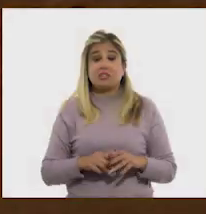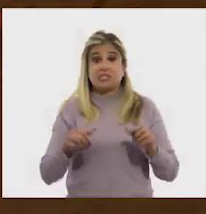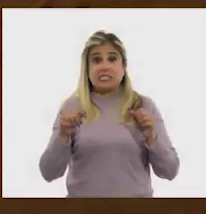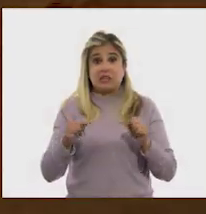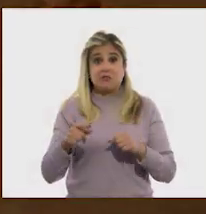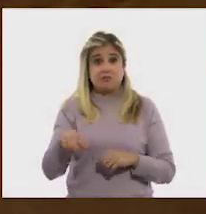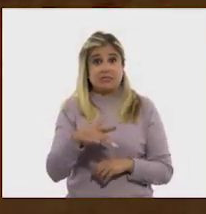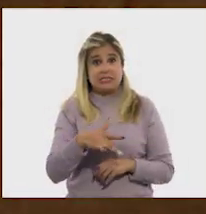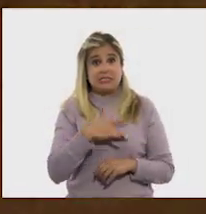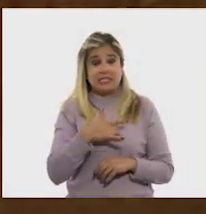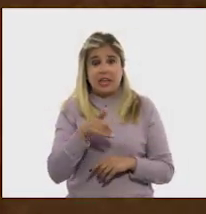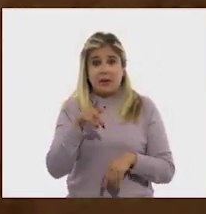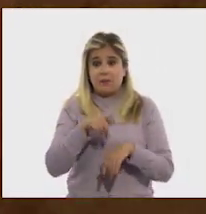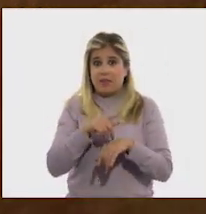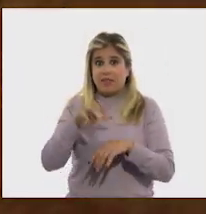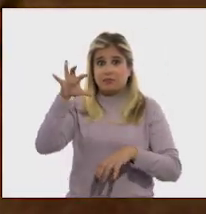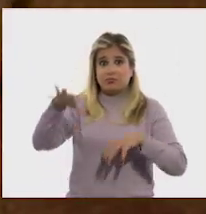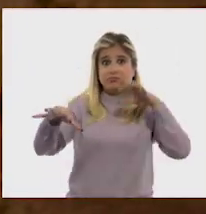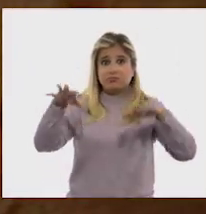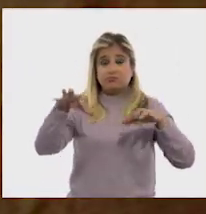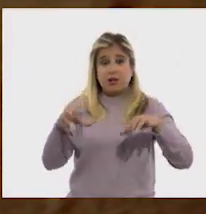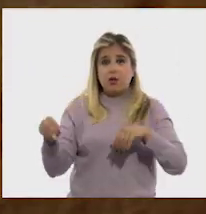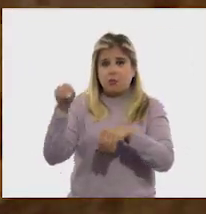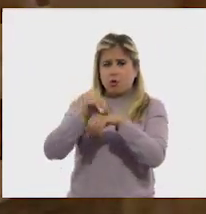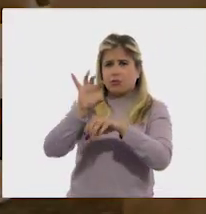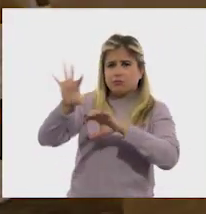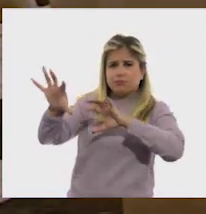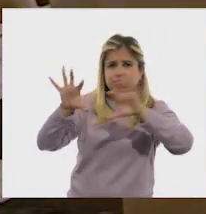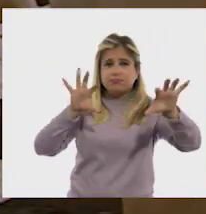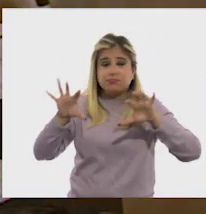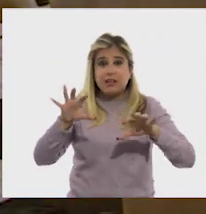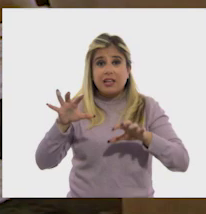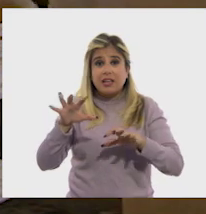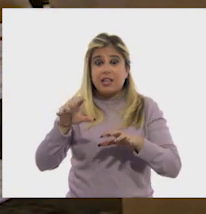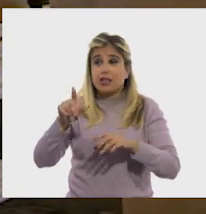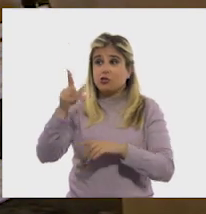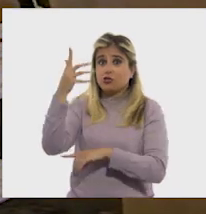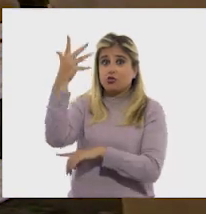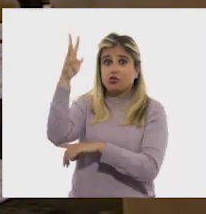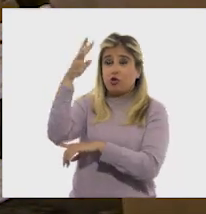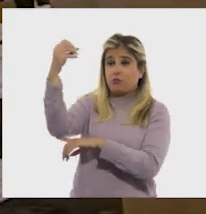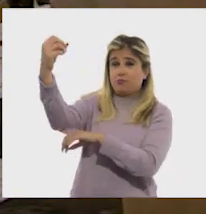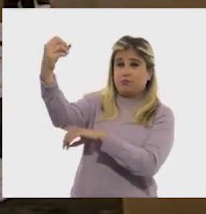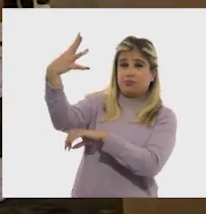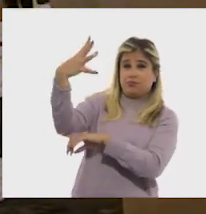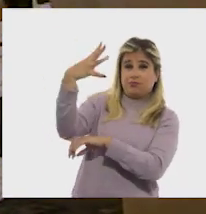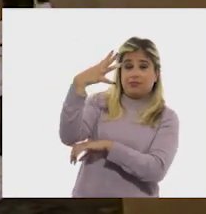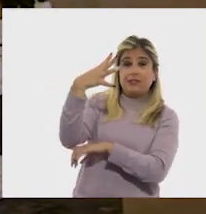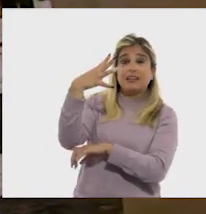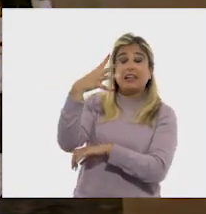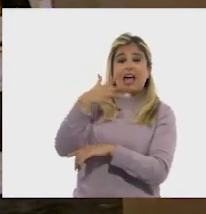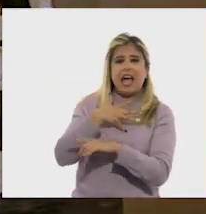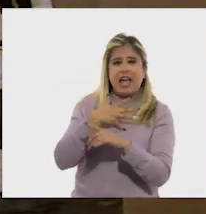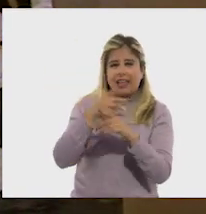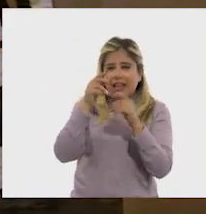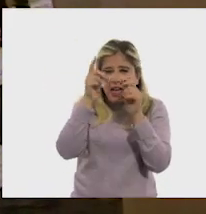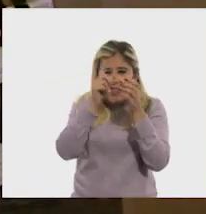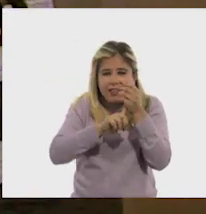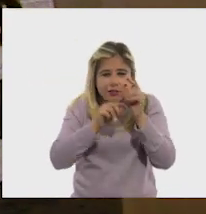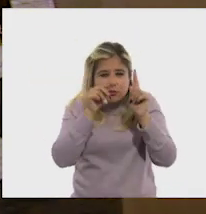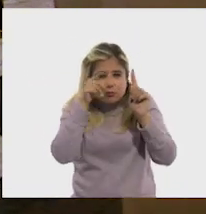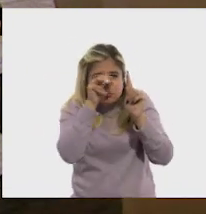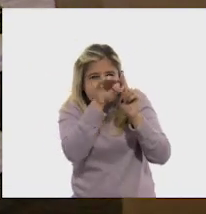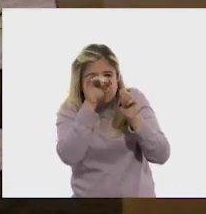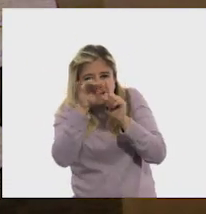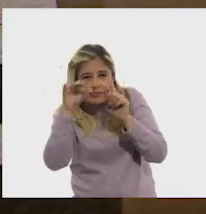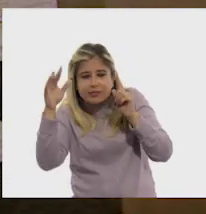Seguramente las losas de piedra están colocadas de tal manera que los rayos del sol entran por alguna de las hendiduras y forman una